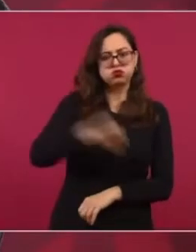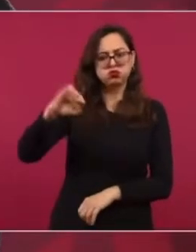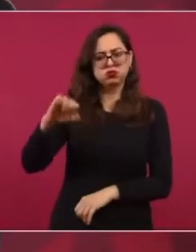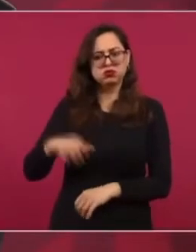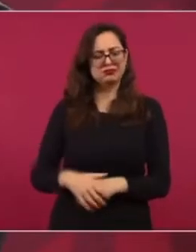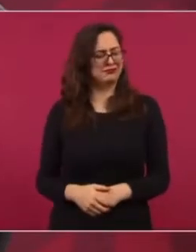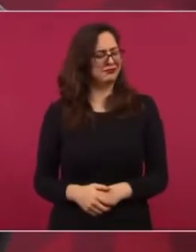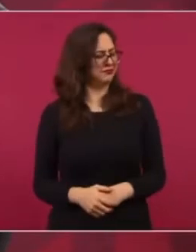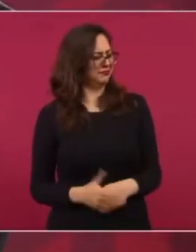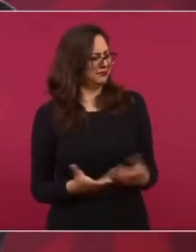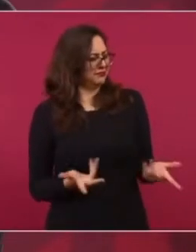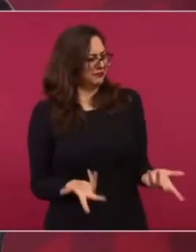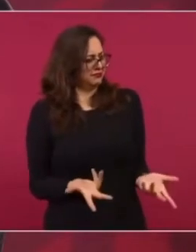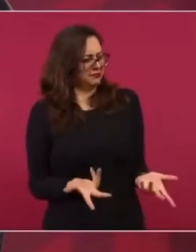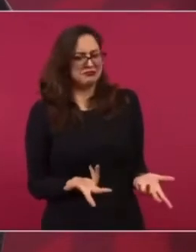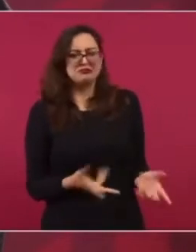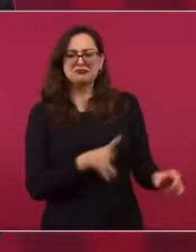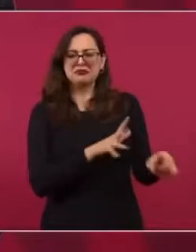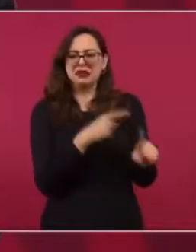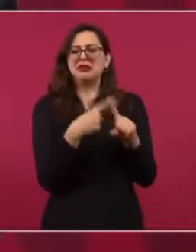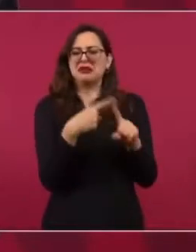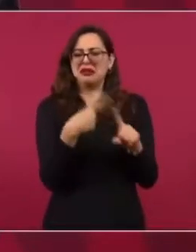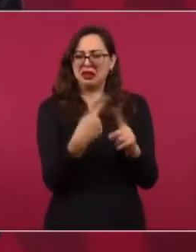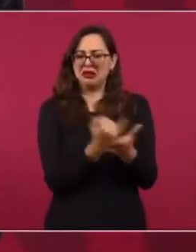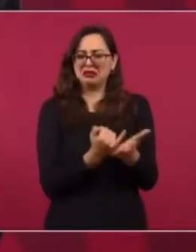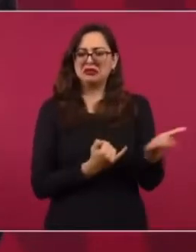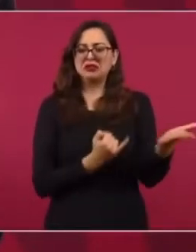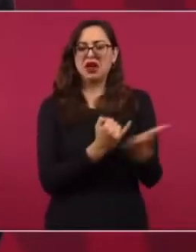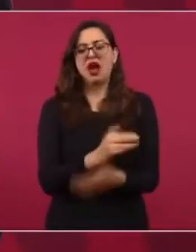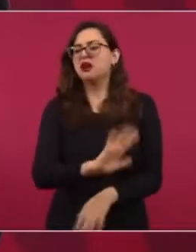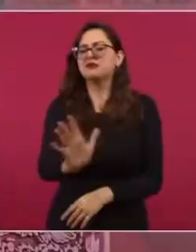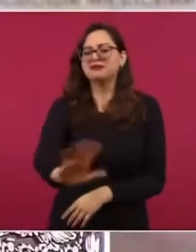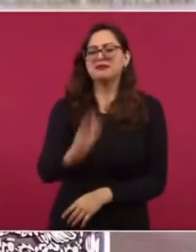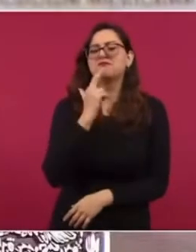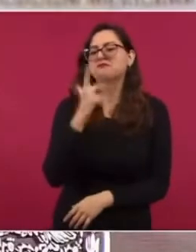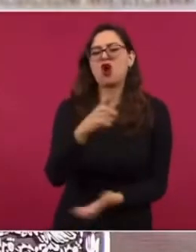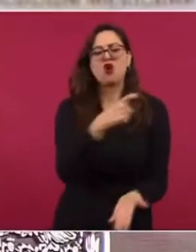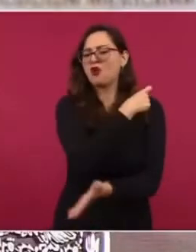O sea, hay que decirlo. Ya no hay que consumir Coca-Cola,